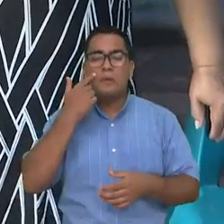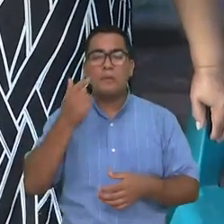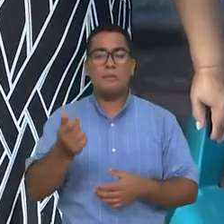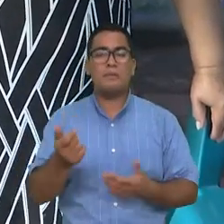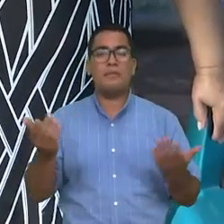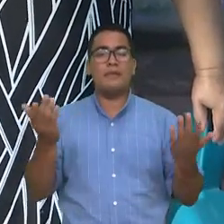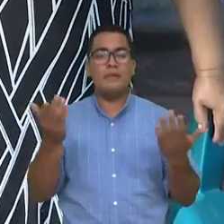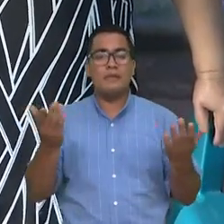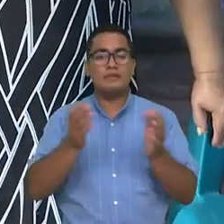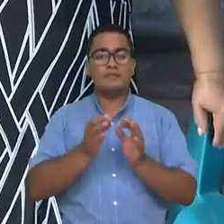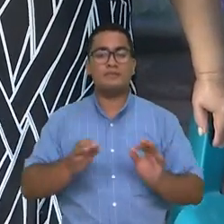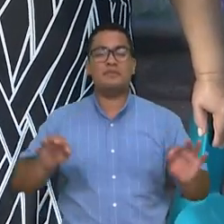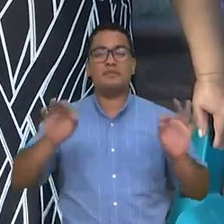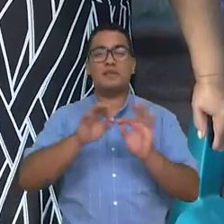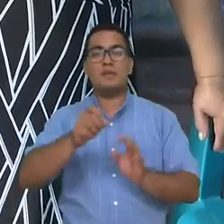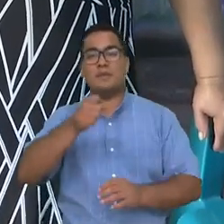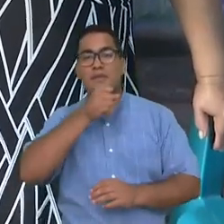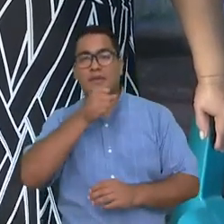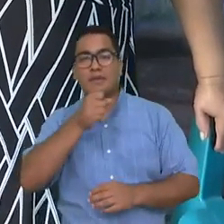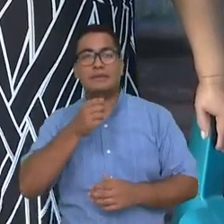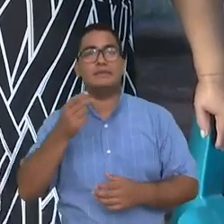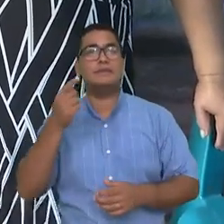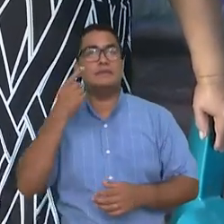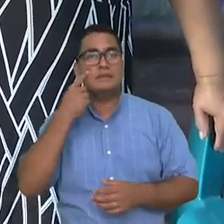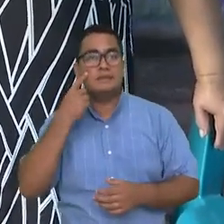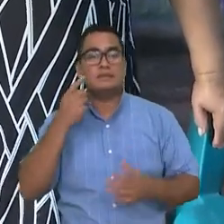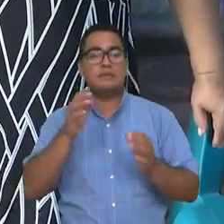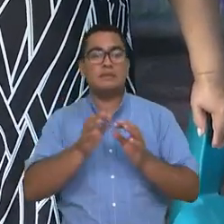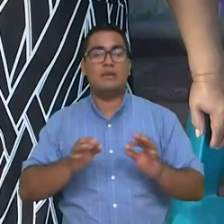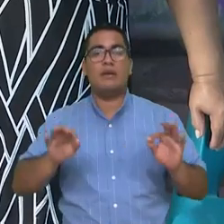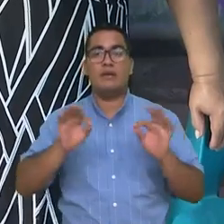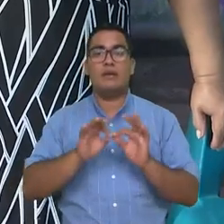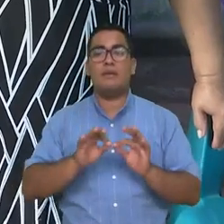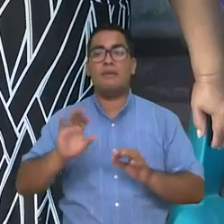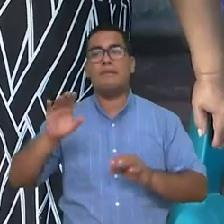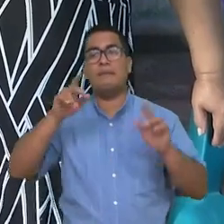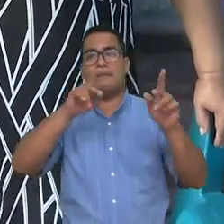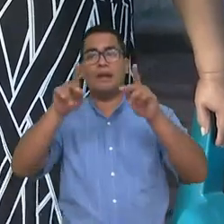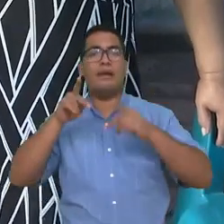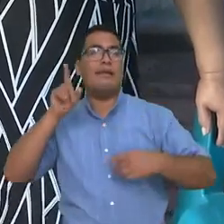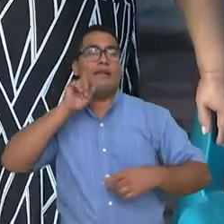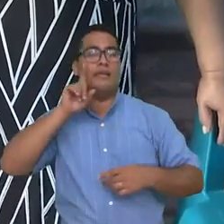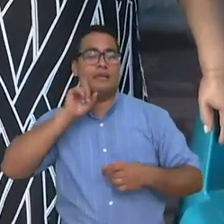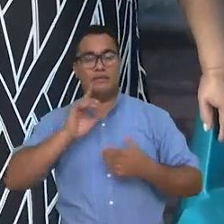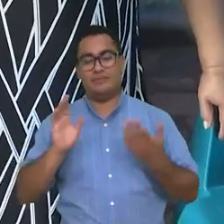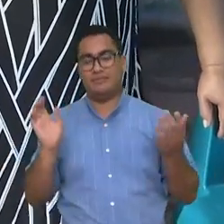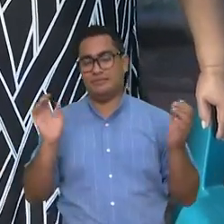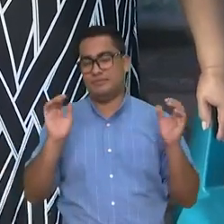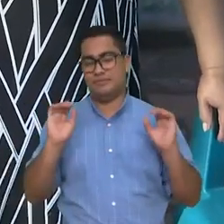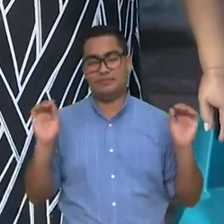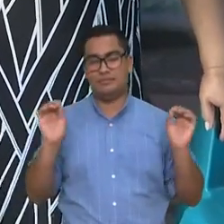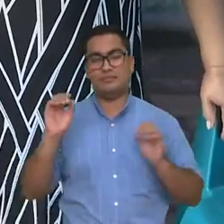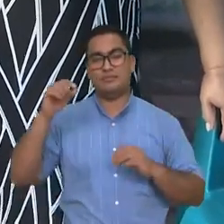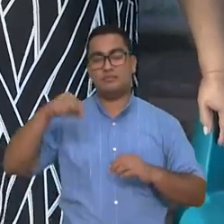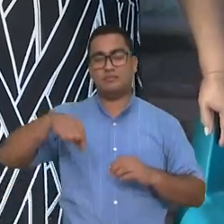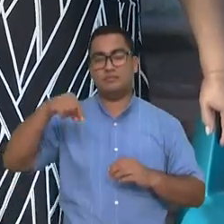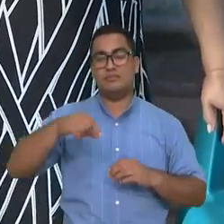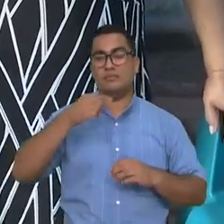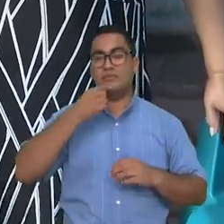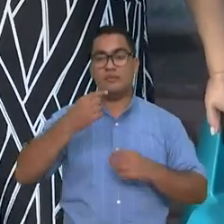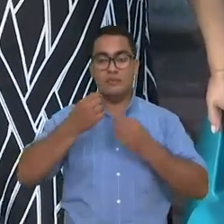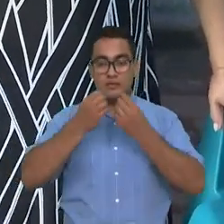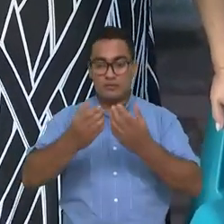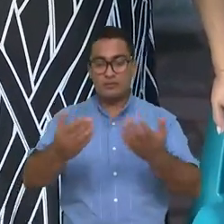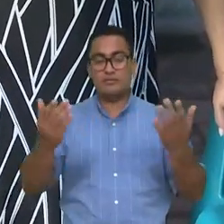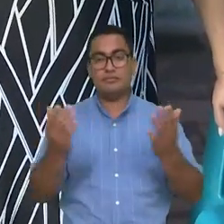por nuestros medios, ¿verdad? Para que no nos dejemos guiar por falsas noticias que están ahorita saliendo a